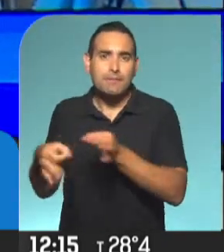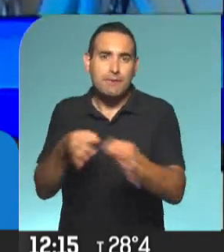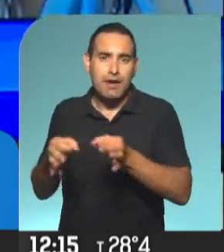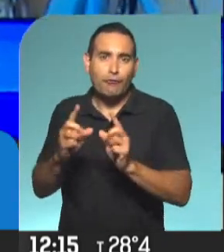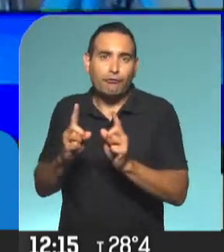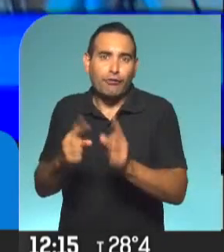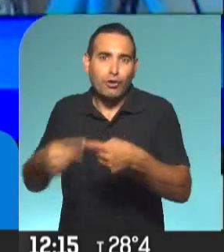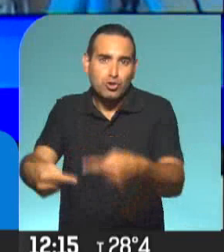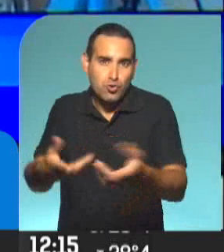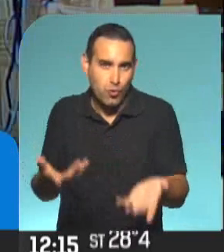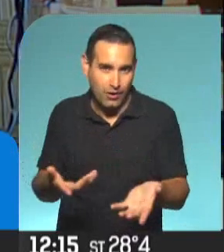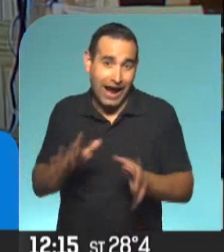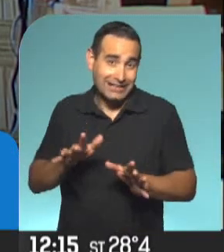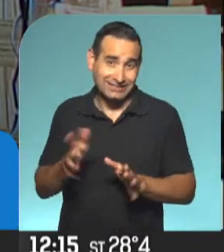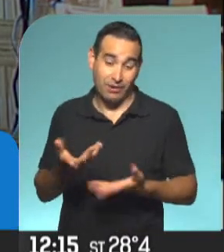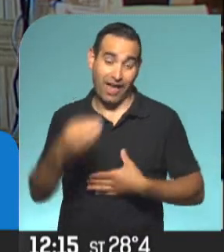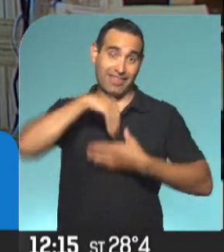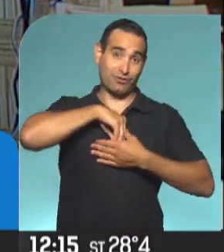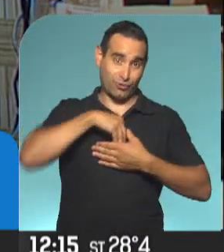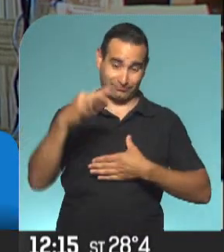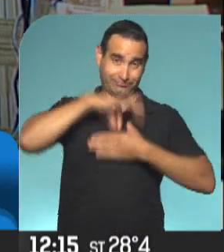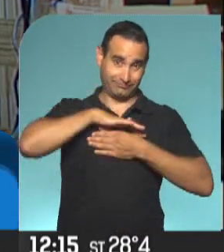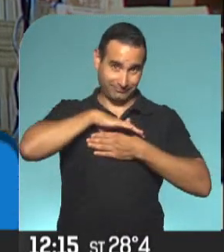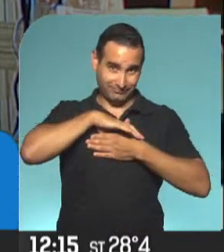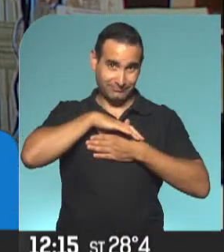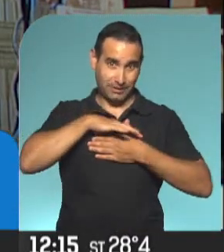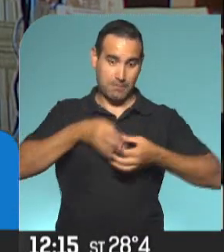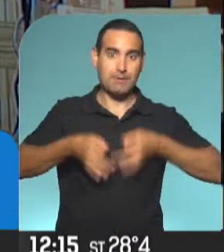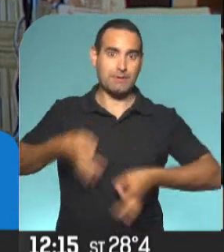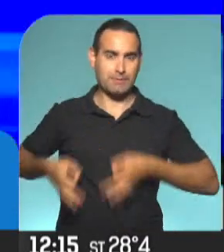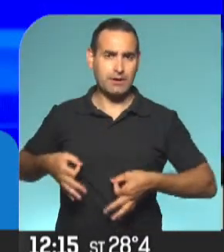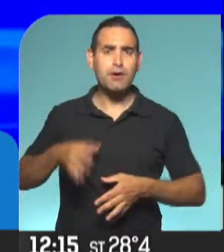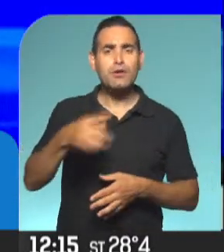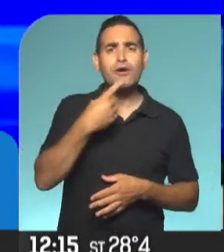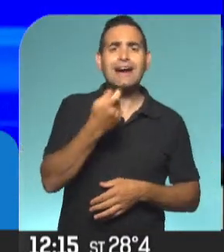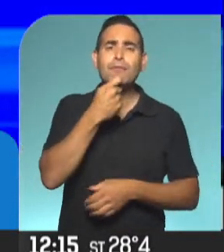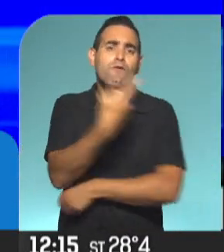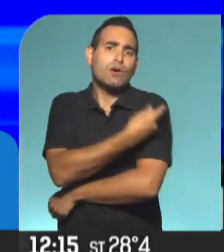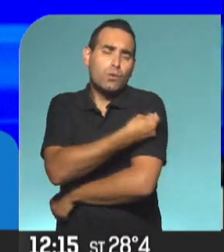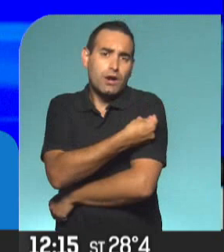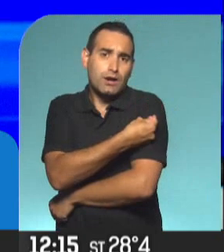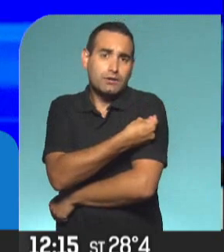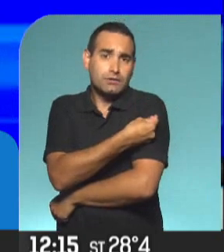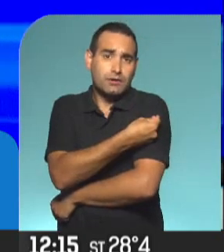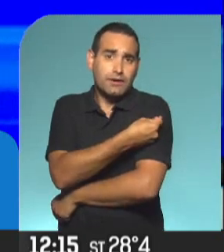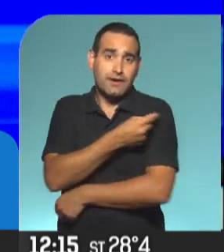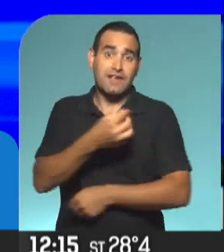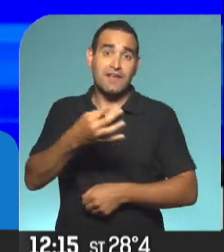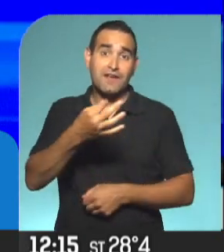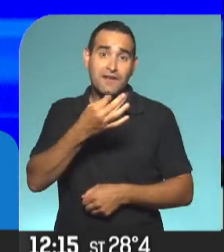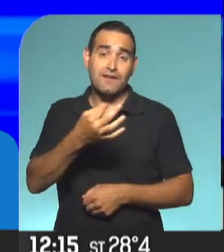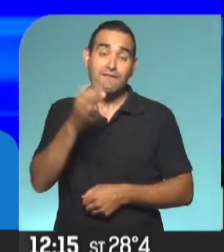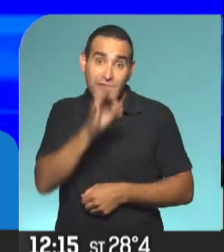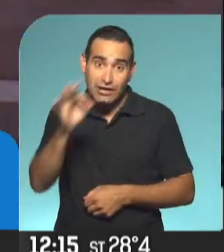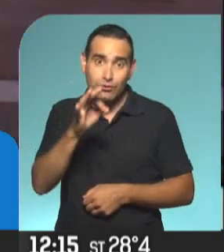supervivencia, lamentablemente en nuestro organismo, ¿no? Pero sí. Al aparecer las vacunas, el virus va a intentar